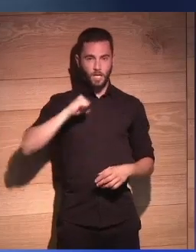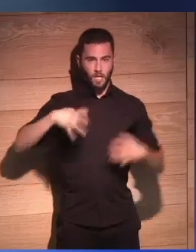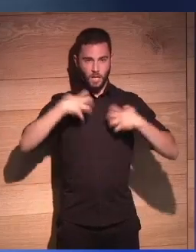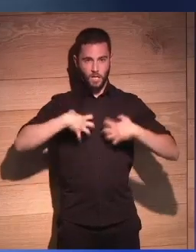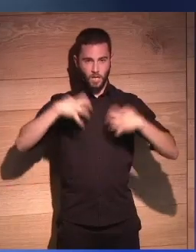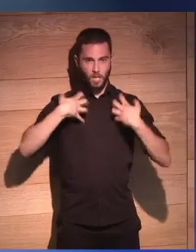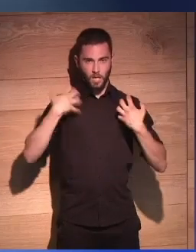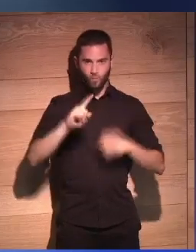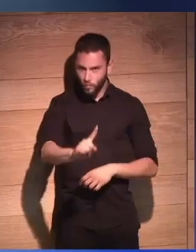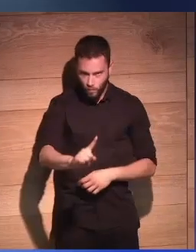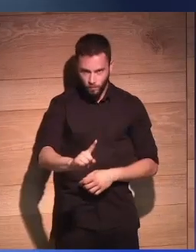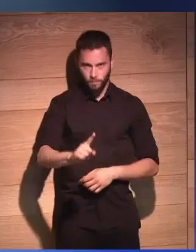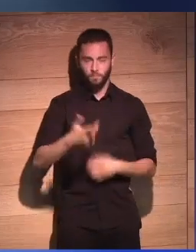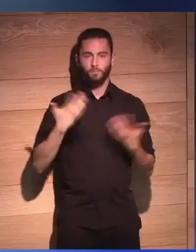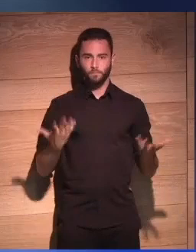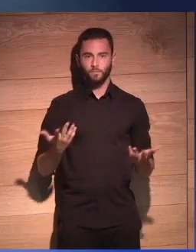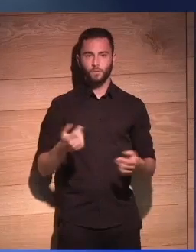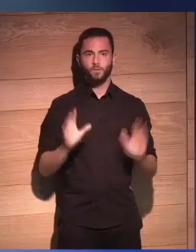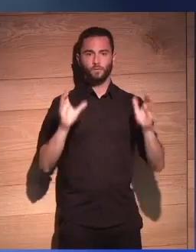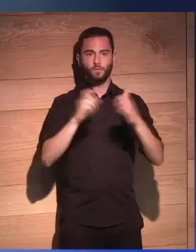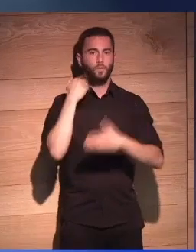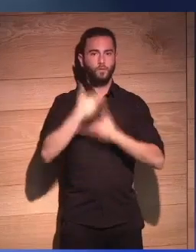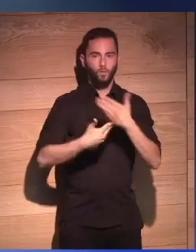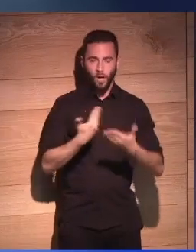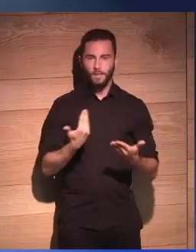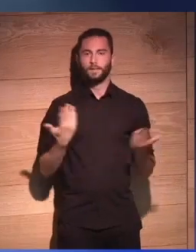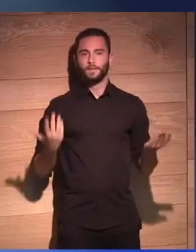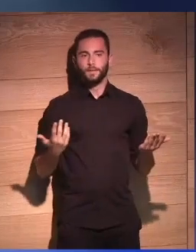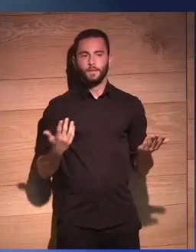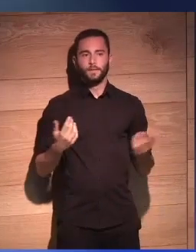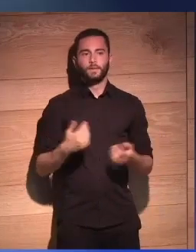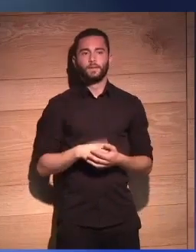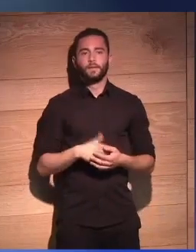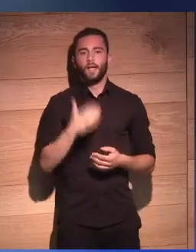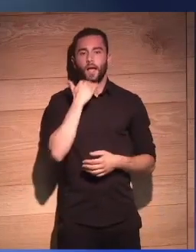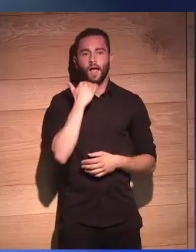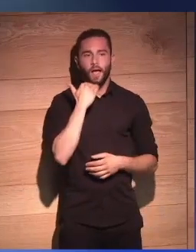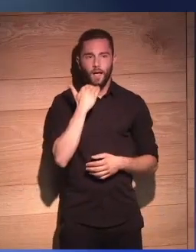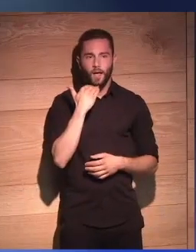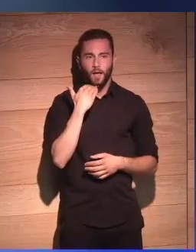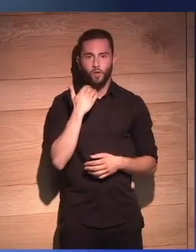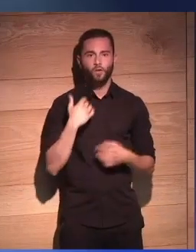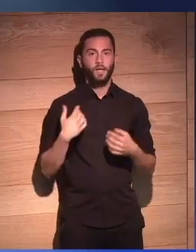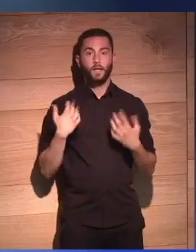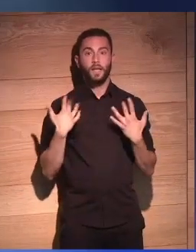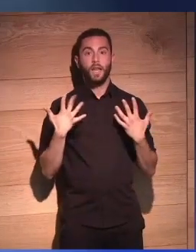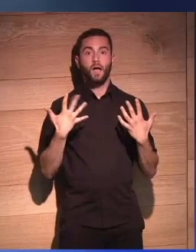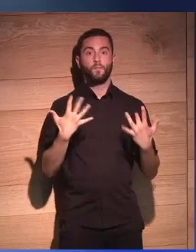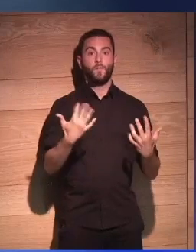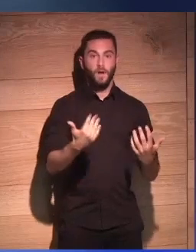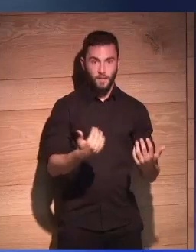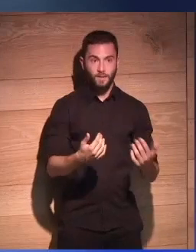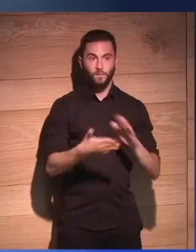egoísta. Rituales claves, claro. Eso es algo que hemos sacrificado en el altar de la prisa, ¿no? Son los